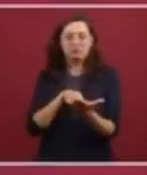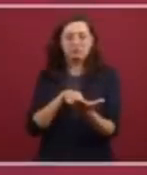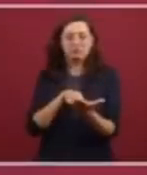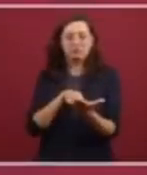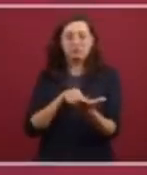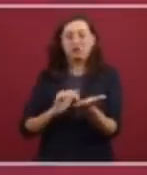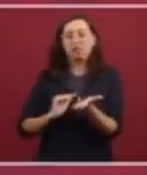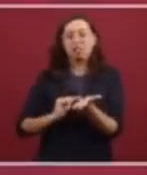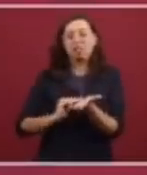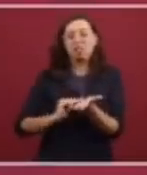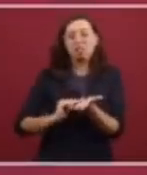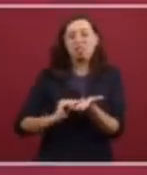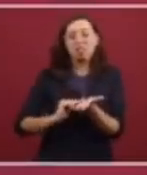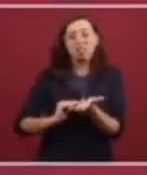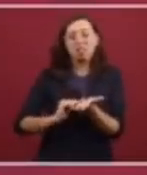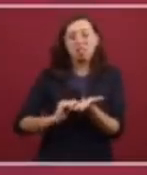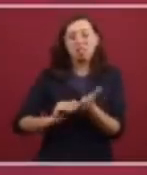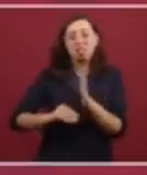depurarla